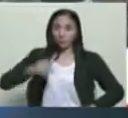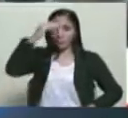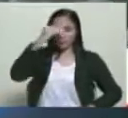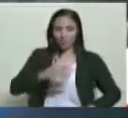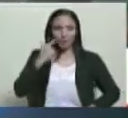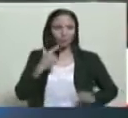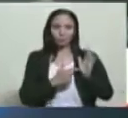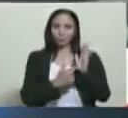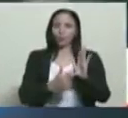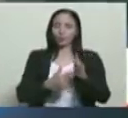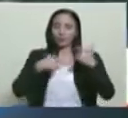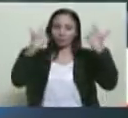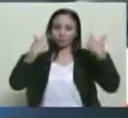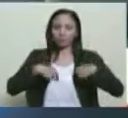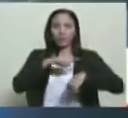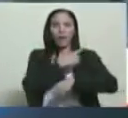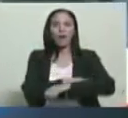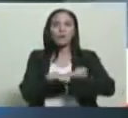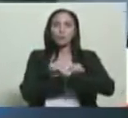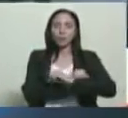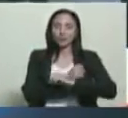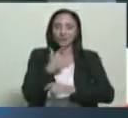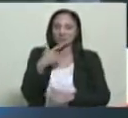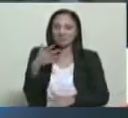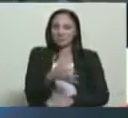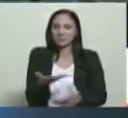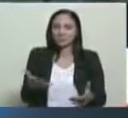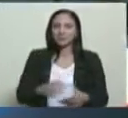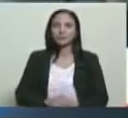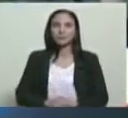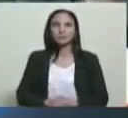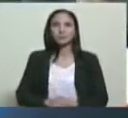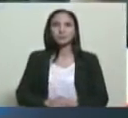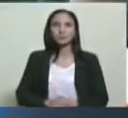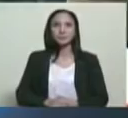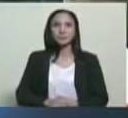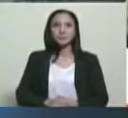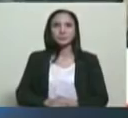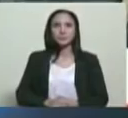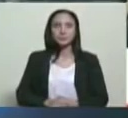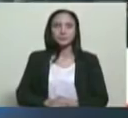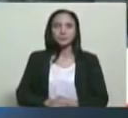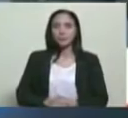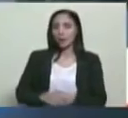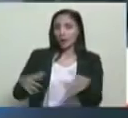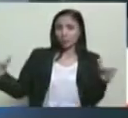el mundo lo que es. La Fuerza Armada no es un puñado de